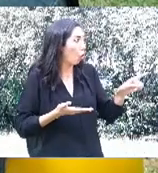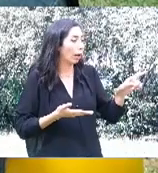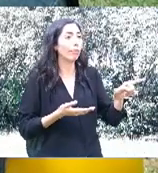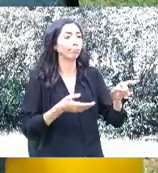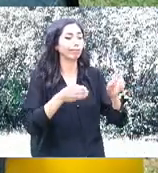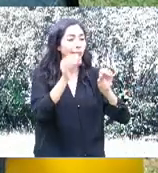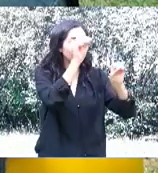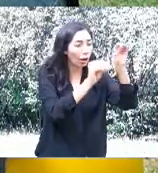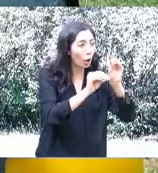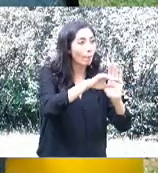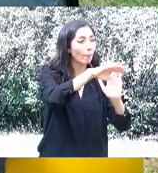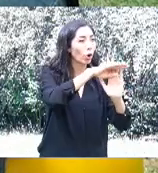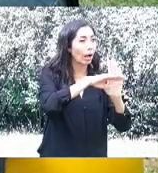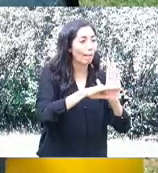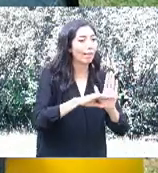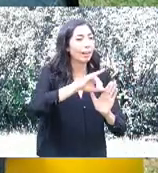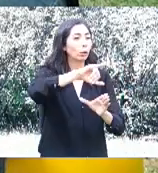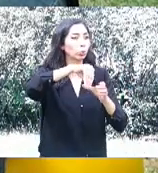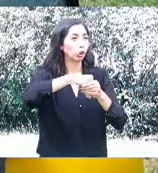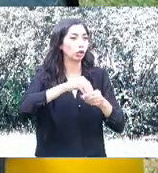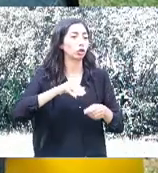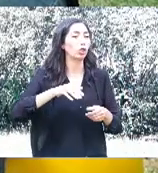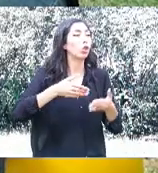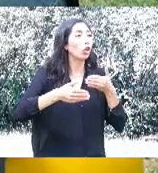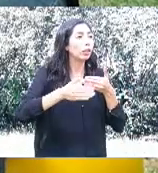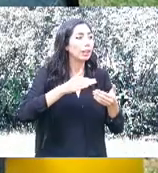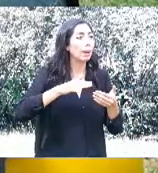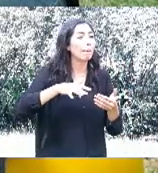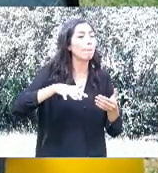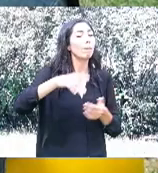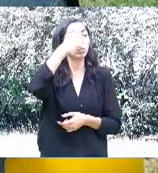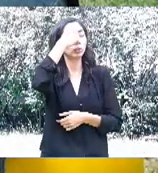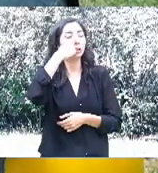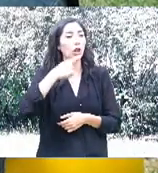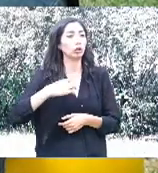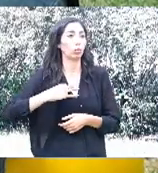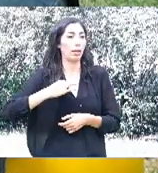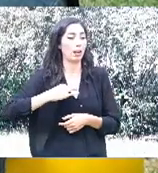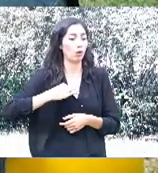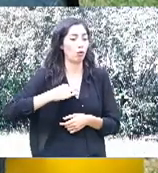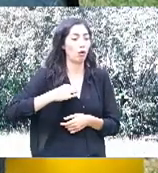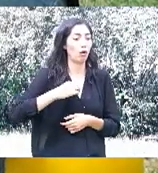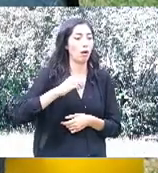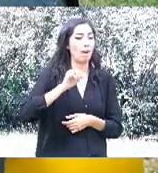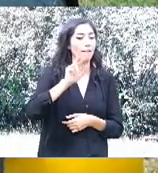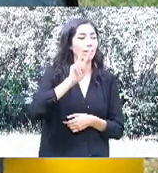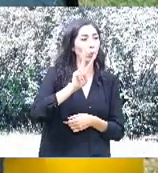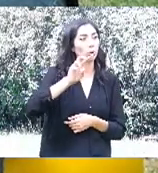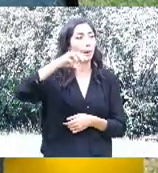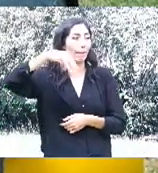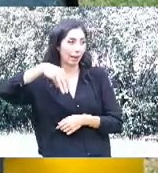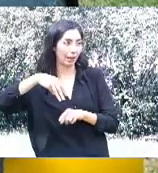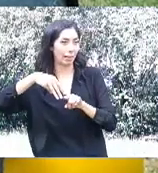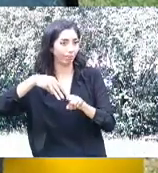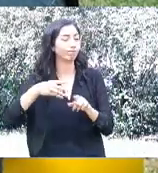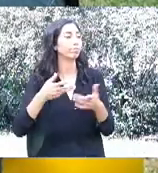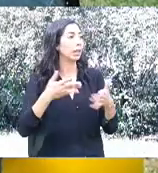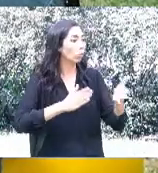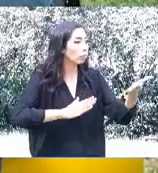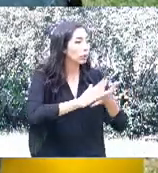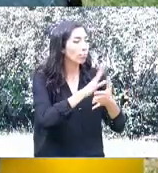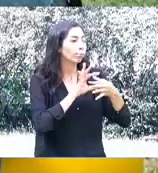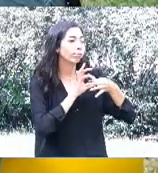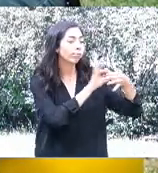programa de inclusión y sociedad expansiva en el Museo ciudadano vicuña maquena y hemos colaborado y comenzado a trabajar en conjunto